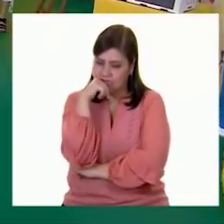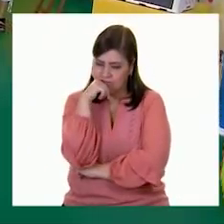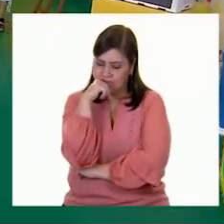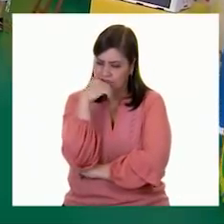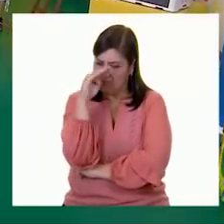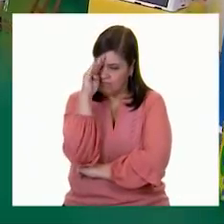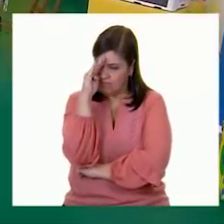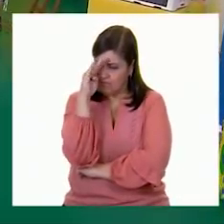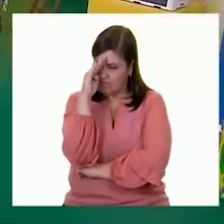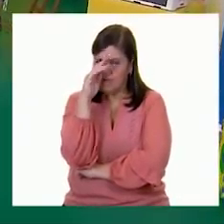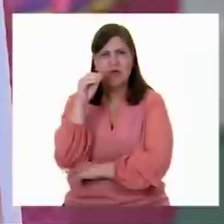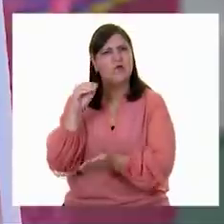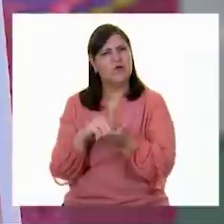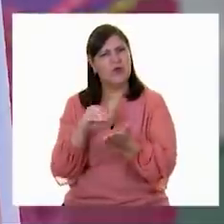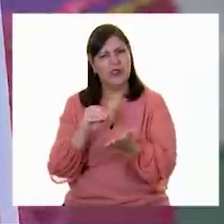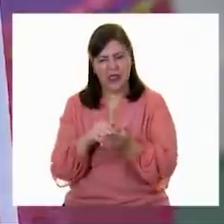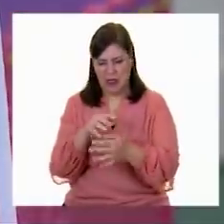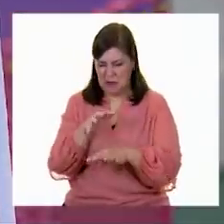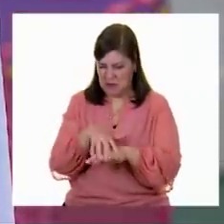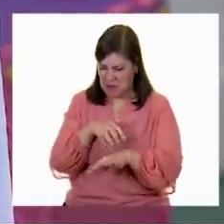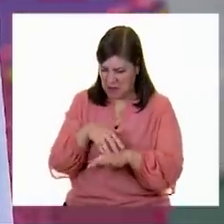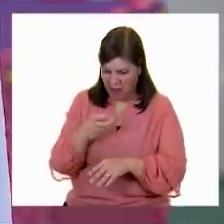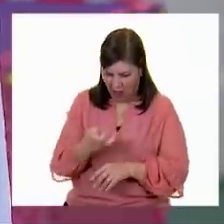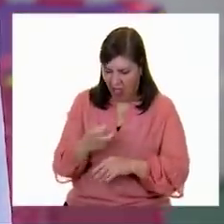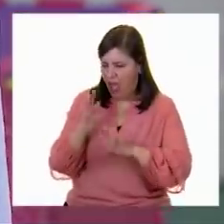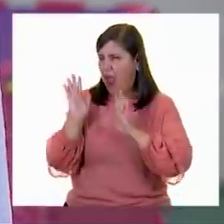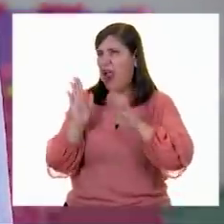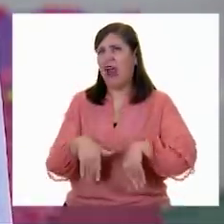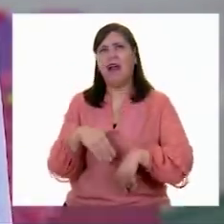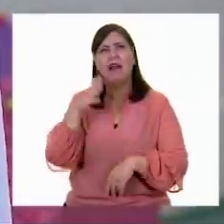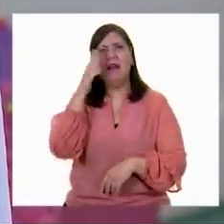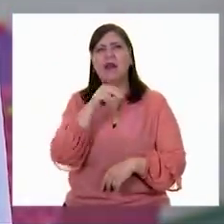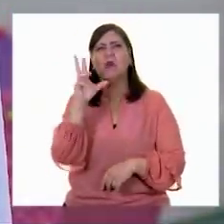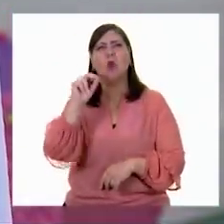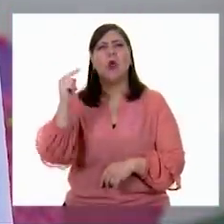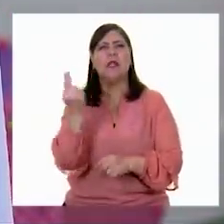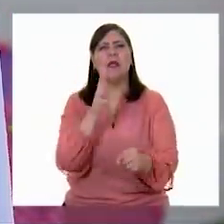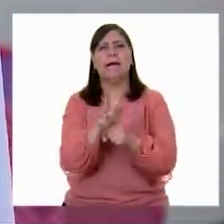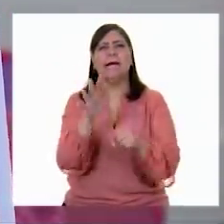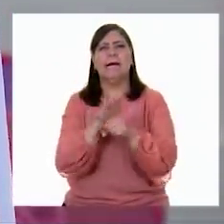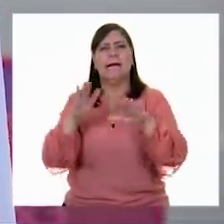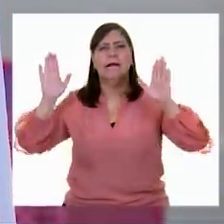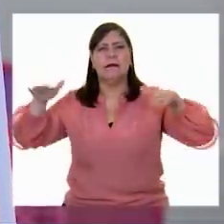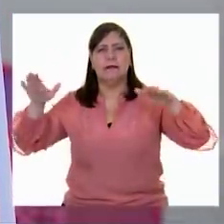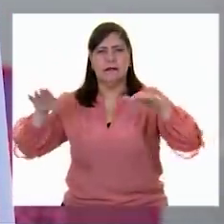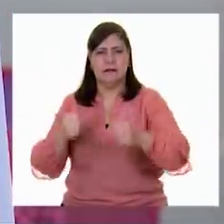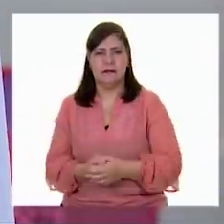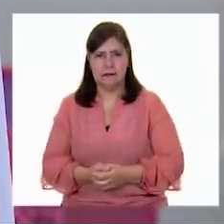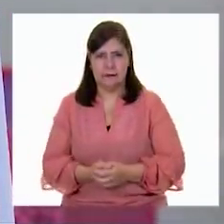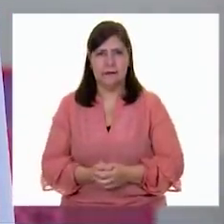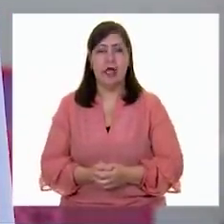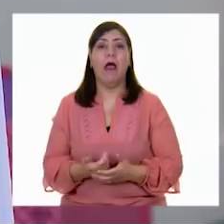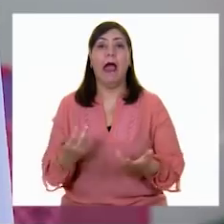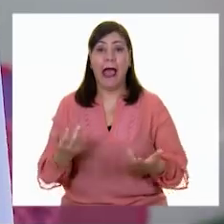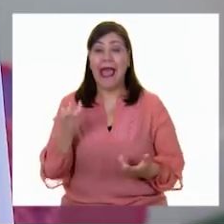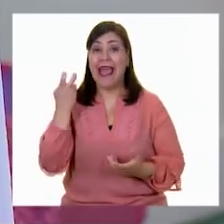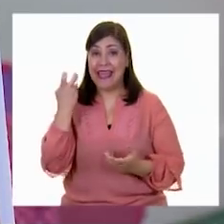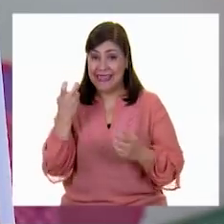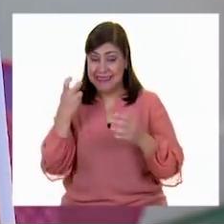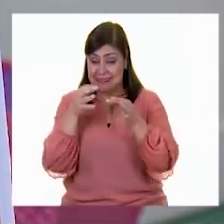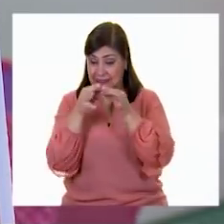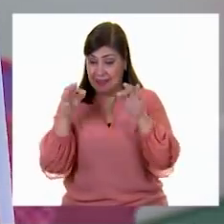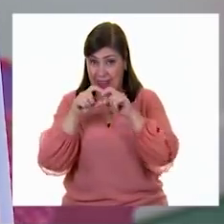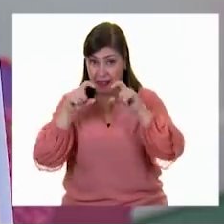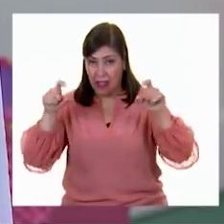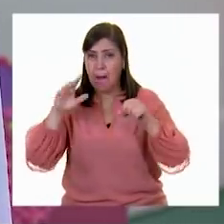con pies para qué los quiero si tengo alas para volar. Ay, esa frase es